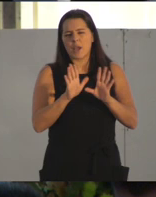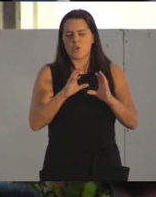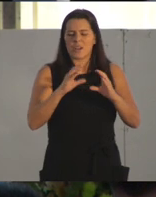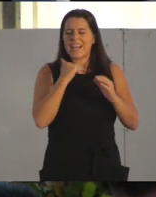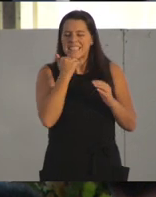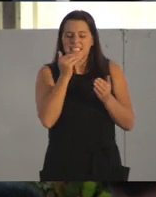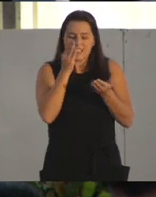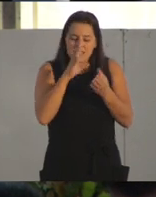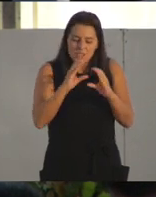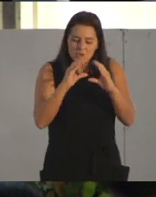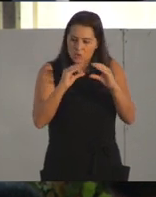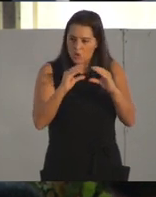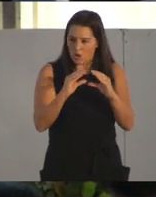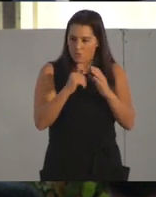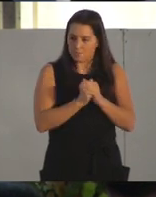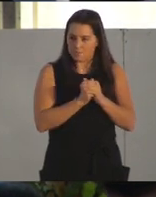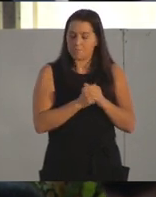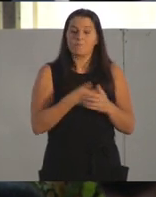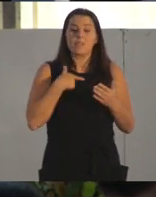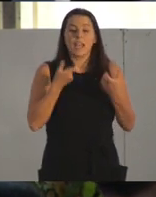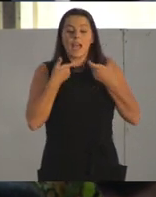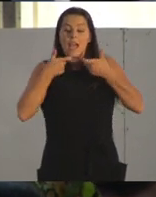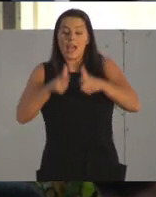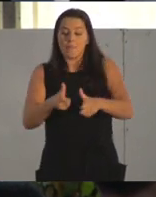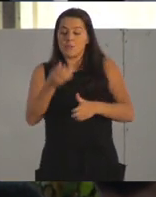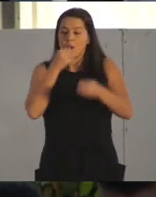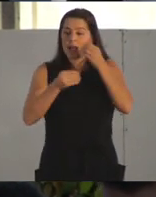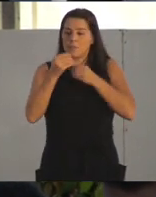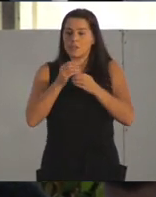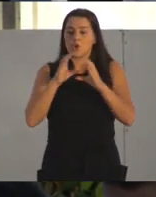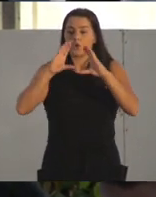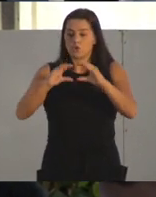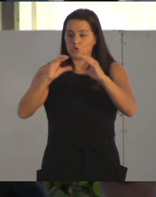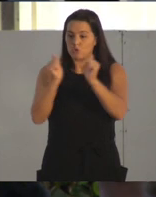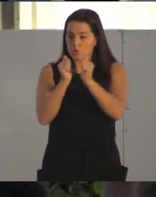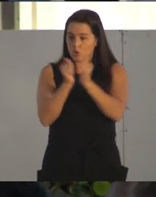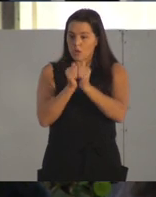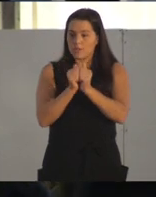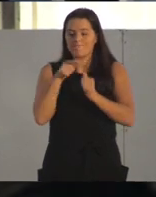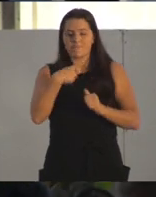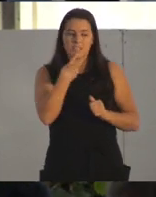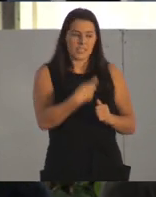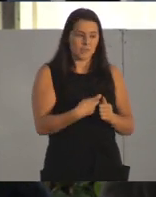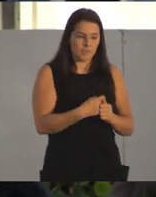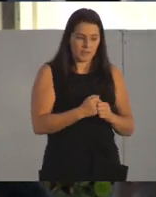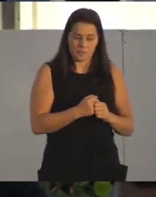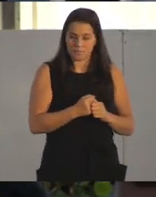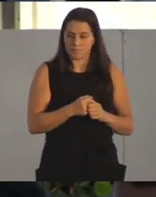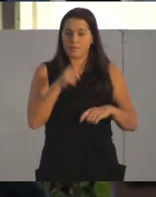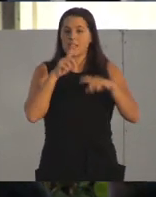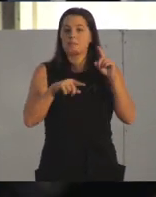alimentos sólidos, empieza a ser ya todo un poco más complicado. Deberemos valorar a cada usuario en